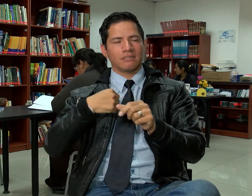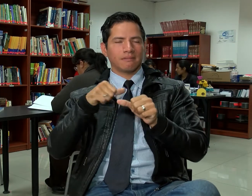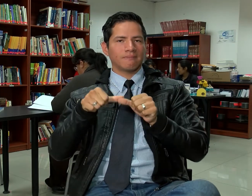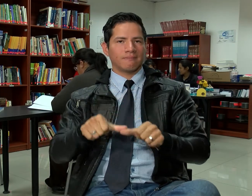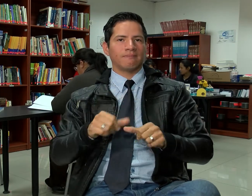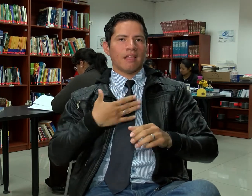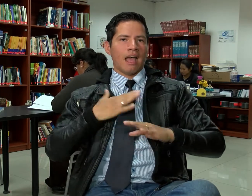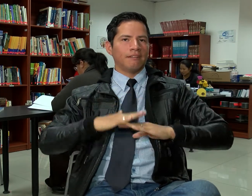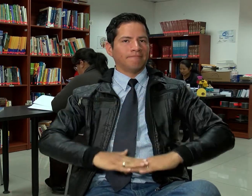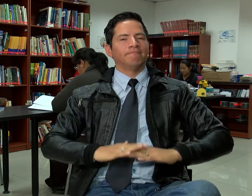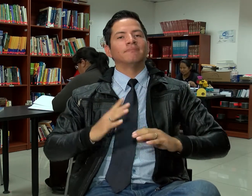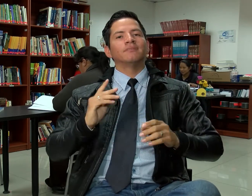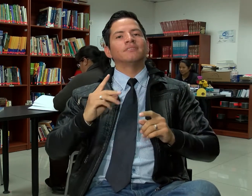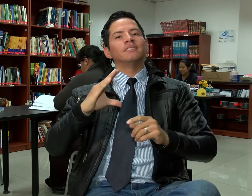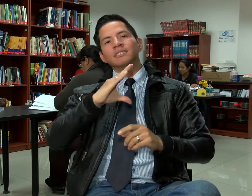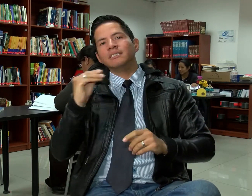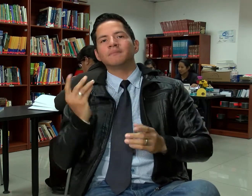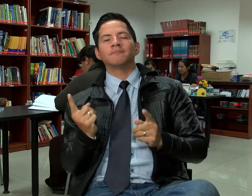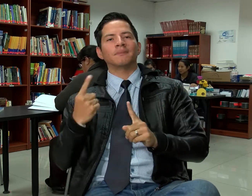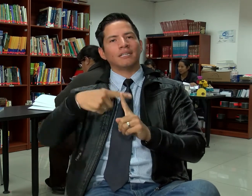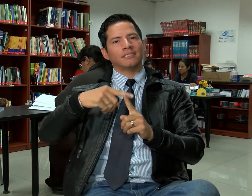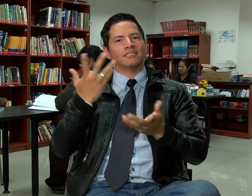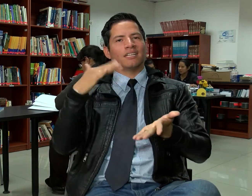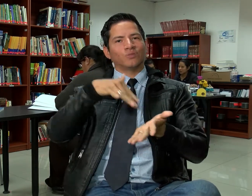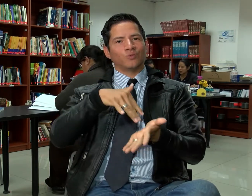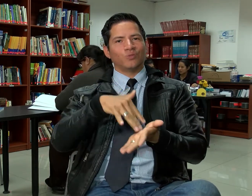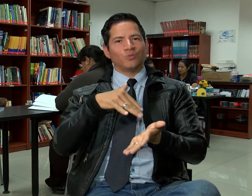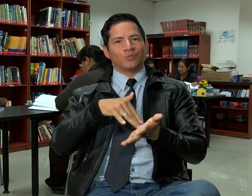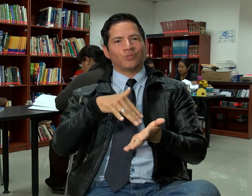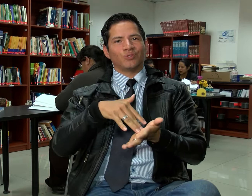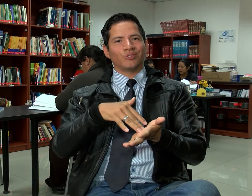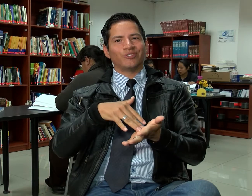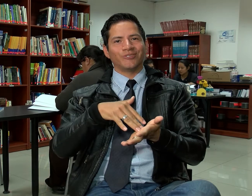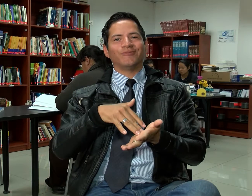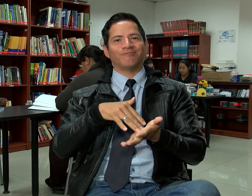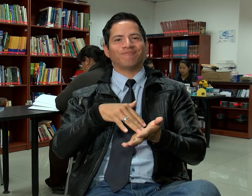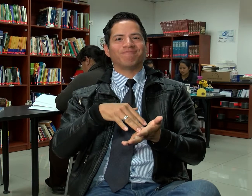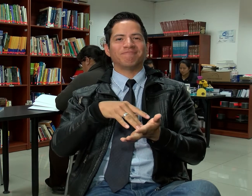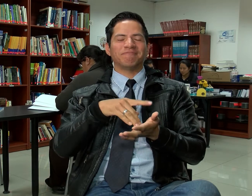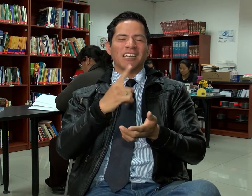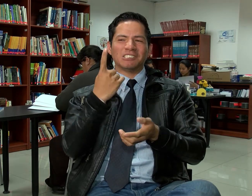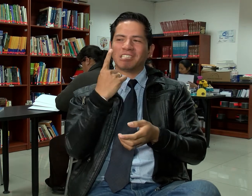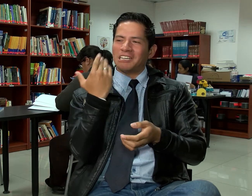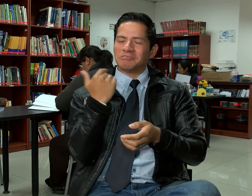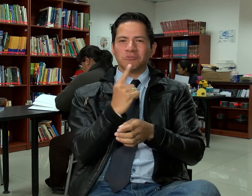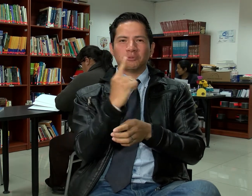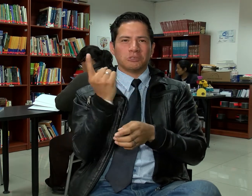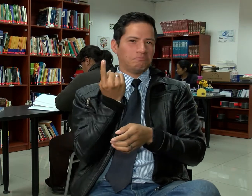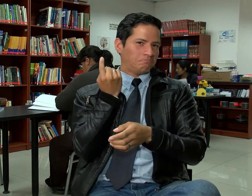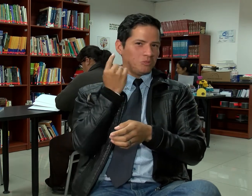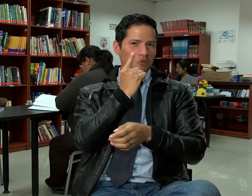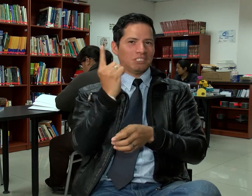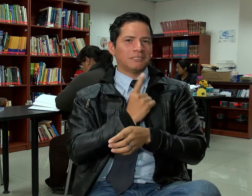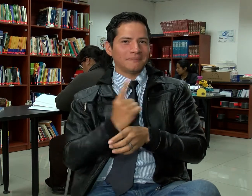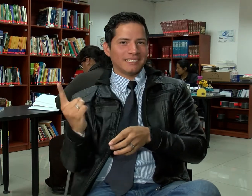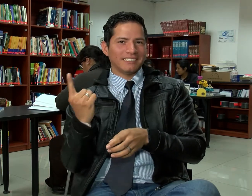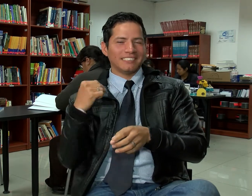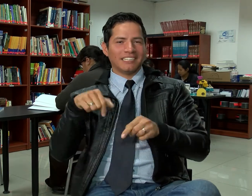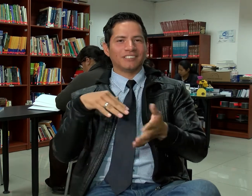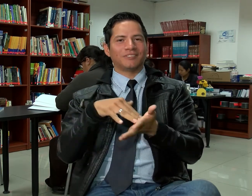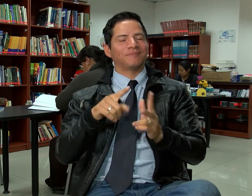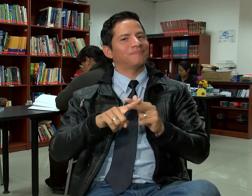Ahora me siento un poco más tranquilo, ya que tengo trabajo, estudio y bueno, de hecho, estoy retomando mi carrera.